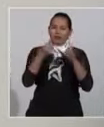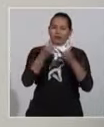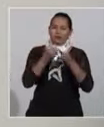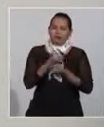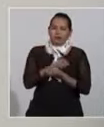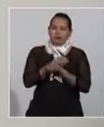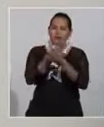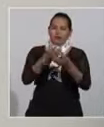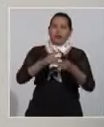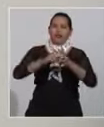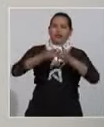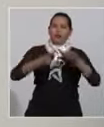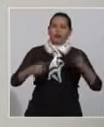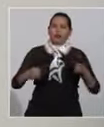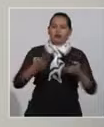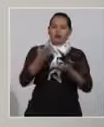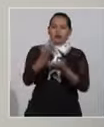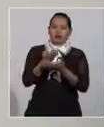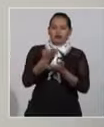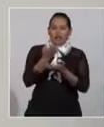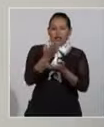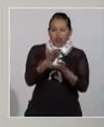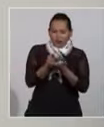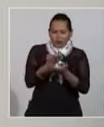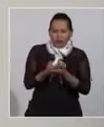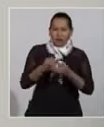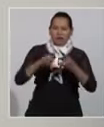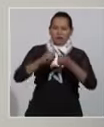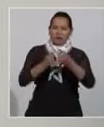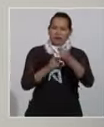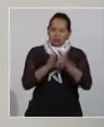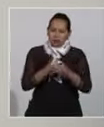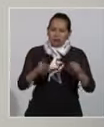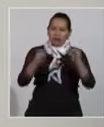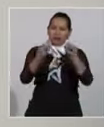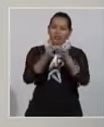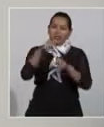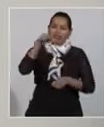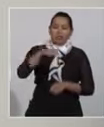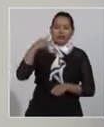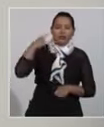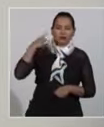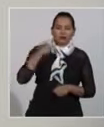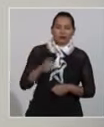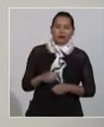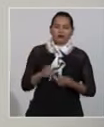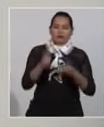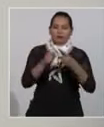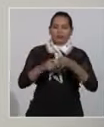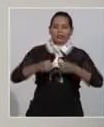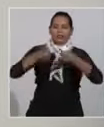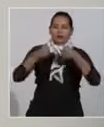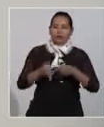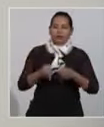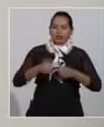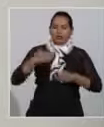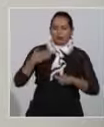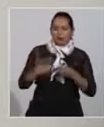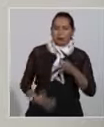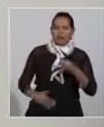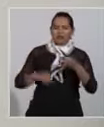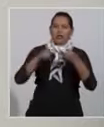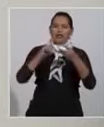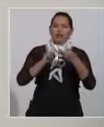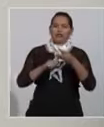desarrollo económico y social para el Estado de Puebla, seguridad y justicia, y sociedad será el tercero de los